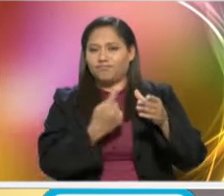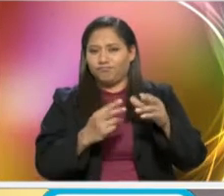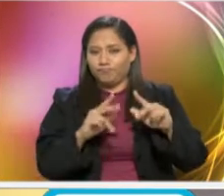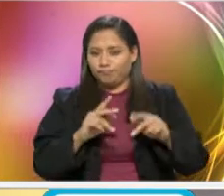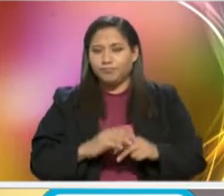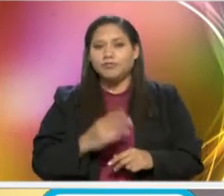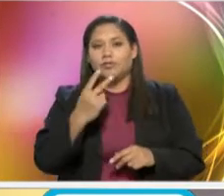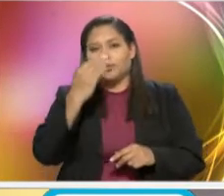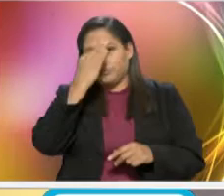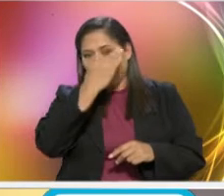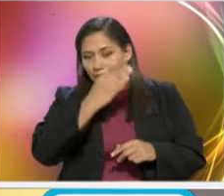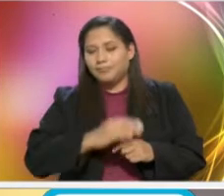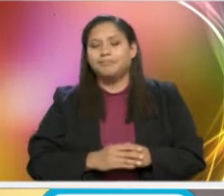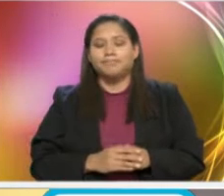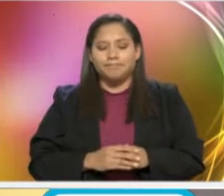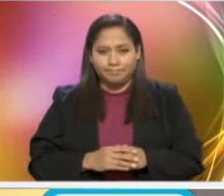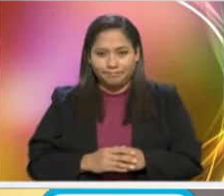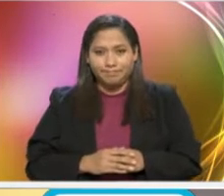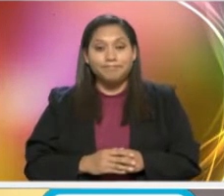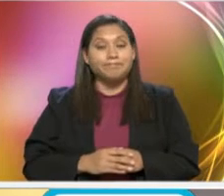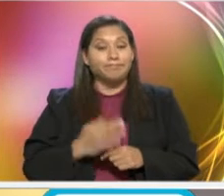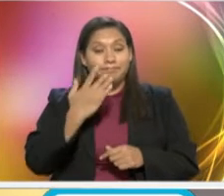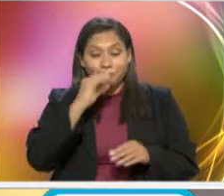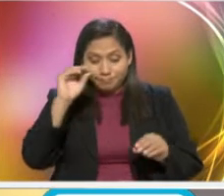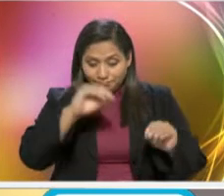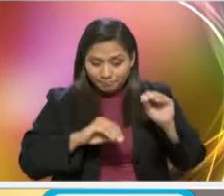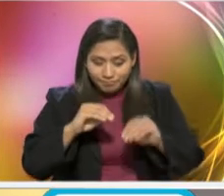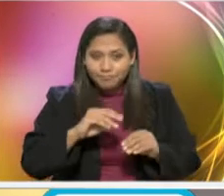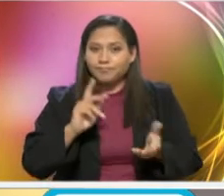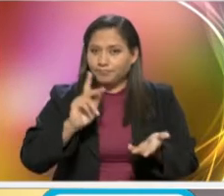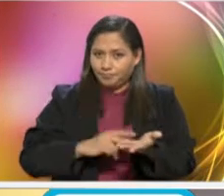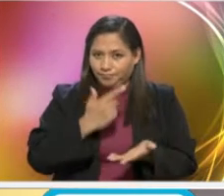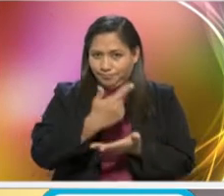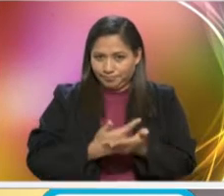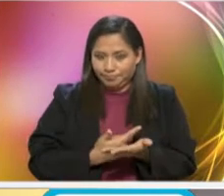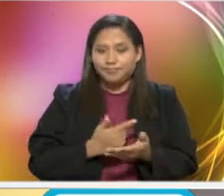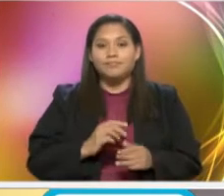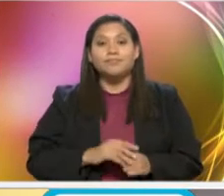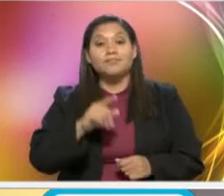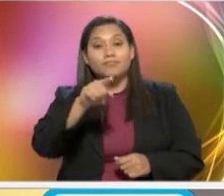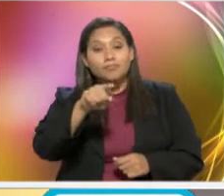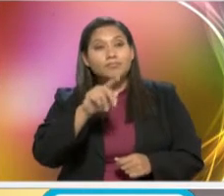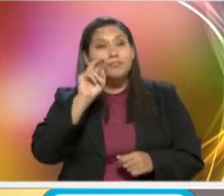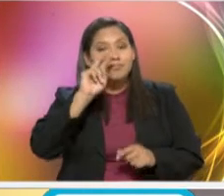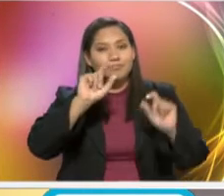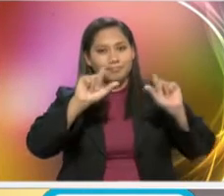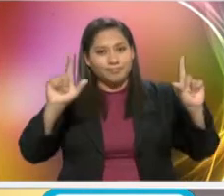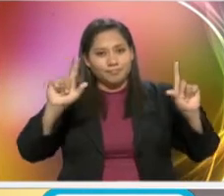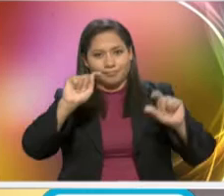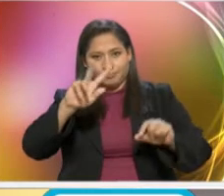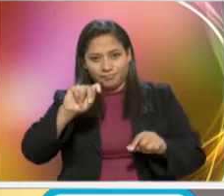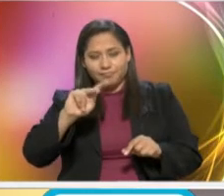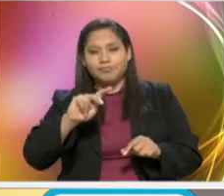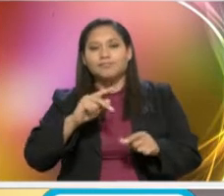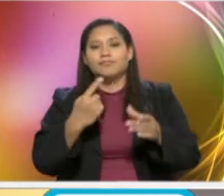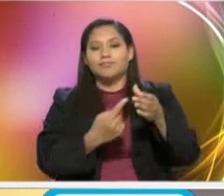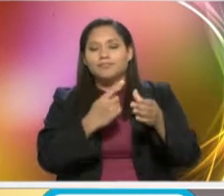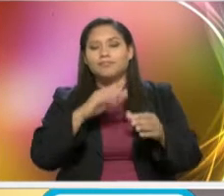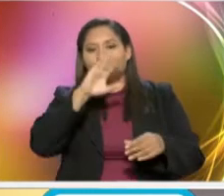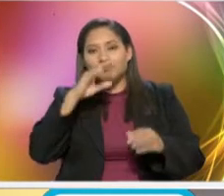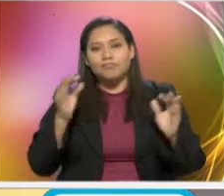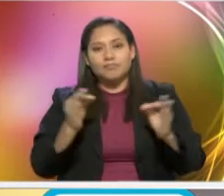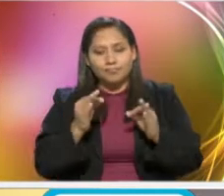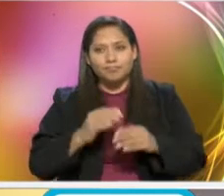y 2 fresas. Uy, qué Ahorita vamos a rico explicar hacer la todo ese combinación. rollo. Repetimos nuevamente los ingredientes y usted los está viendo en pantalla para este mousse de mango